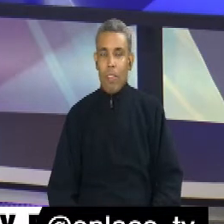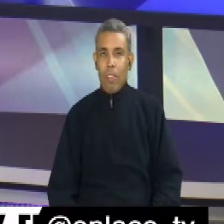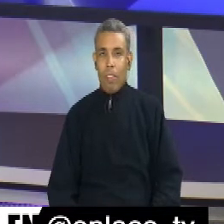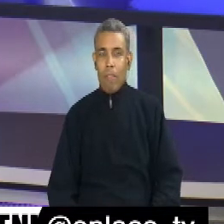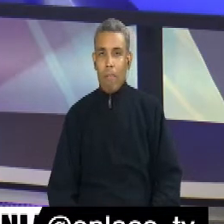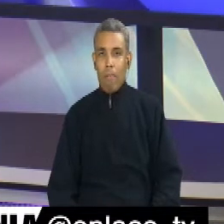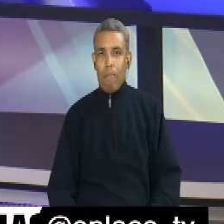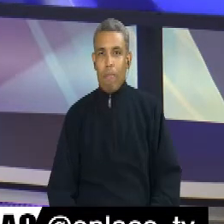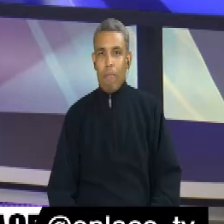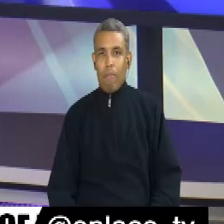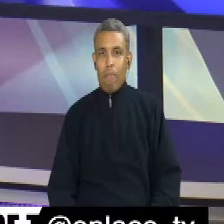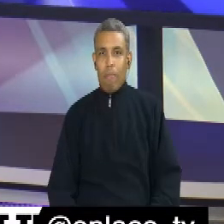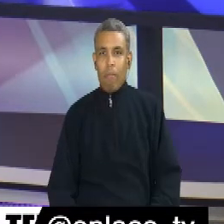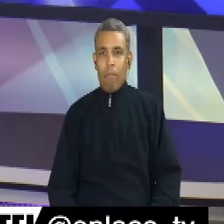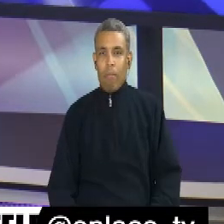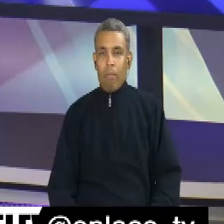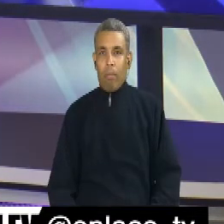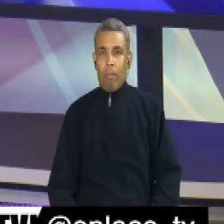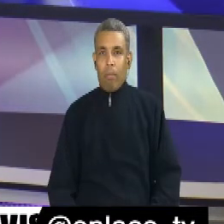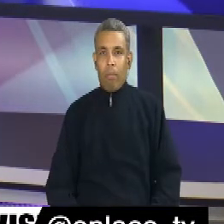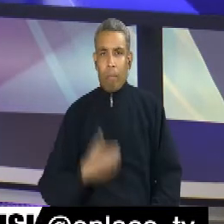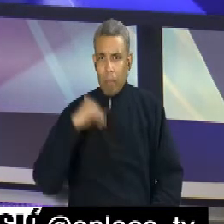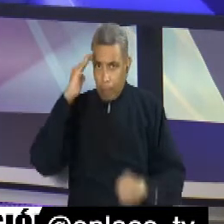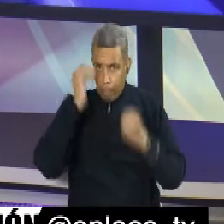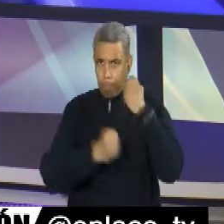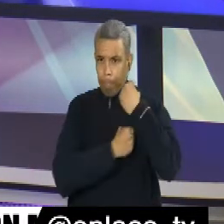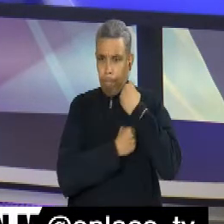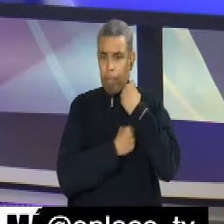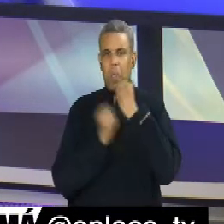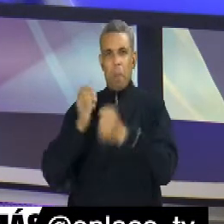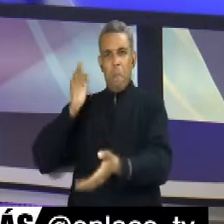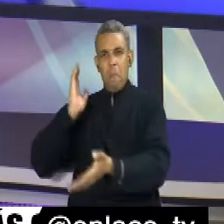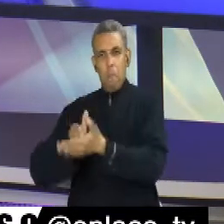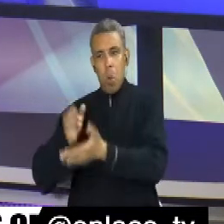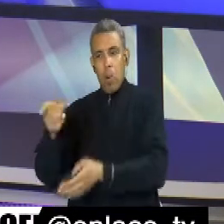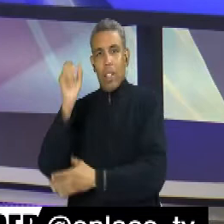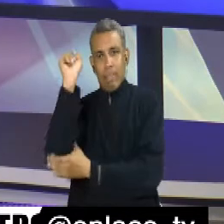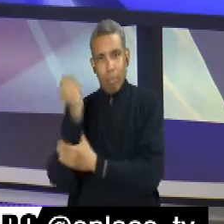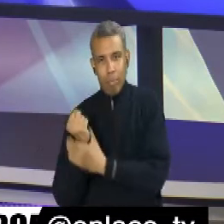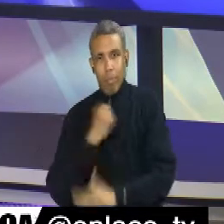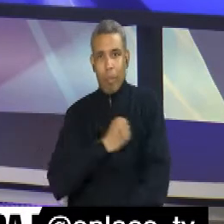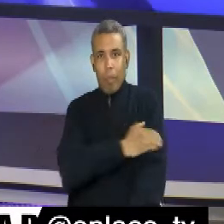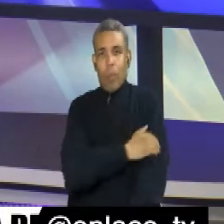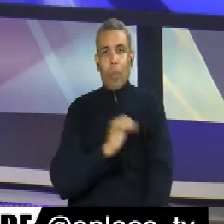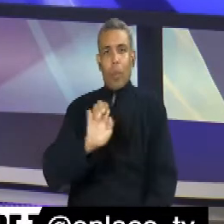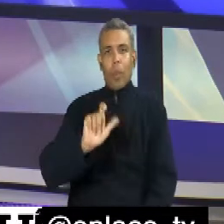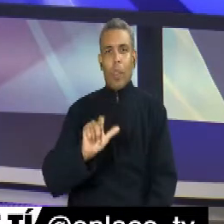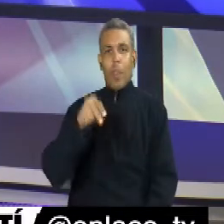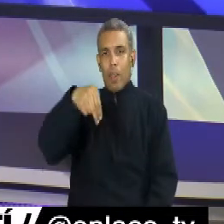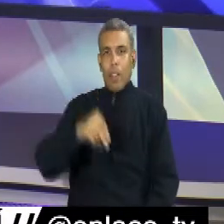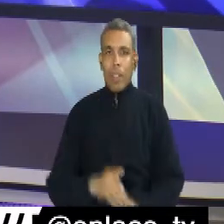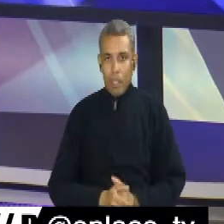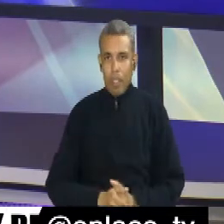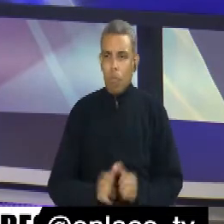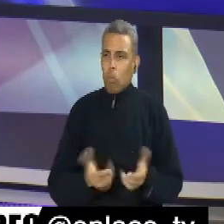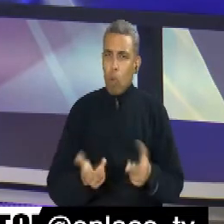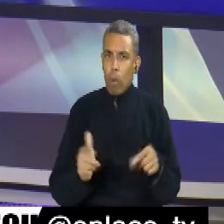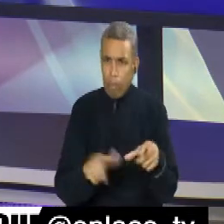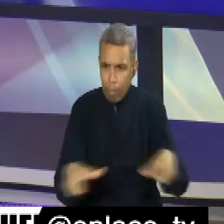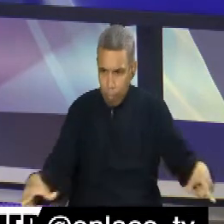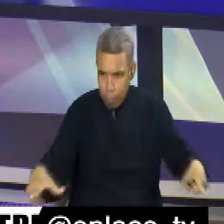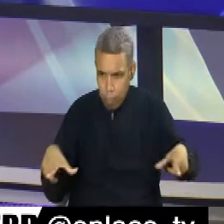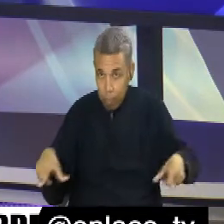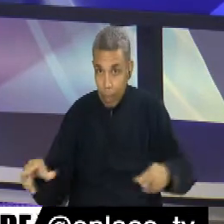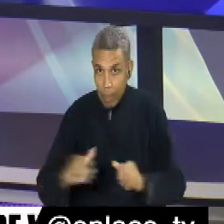La quinta brigada del ejército propinó nuevo golpe al ELN en el sur de Bolívar. Los soldados destruyeron caleta que